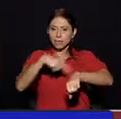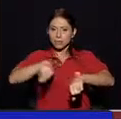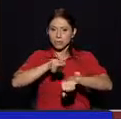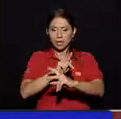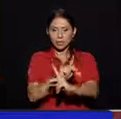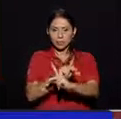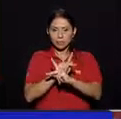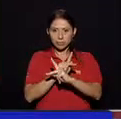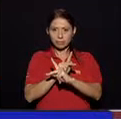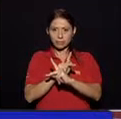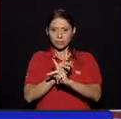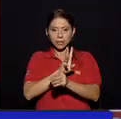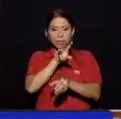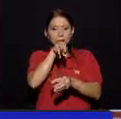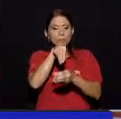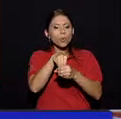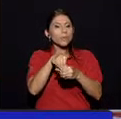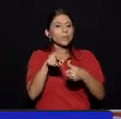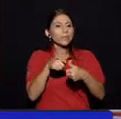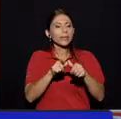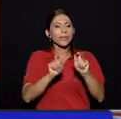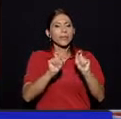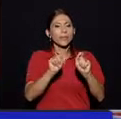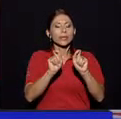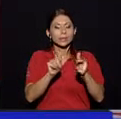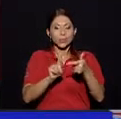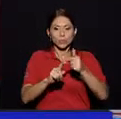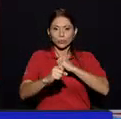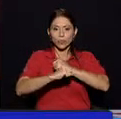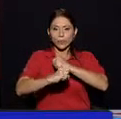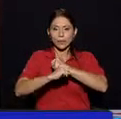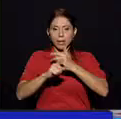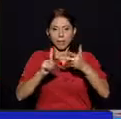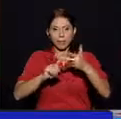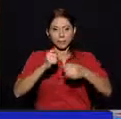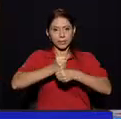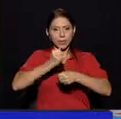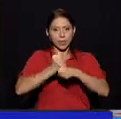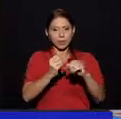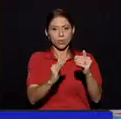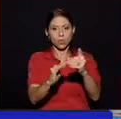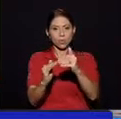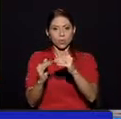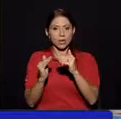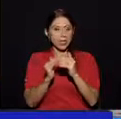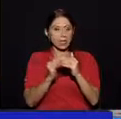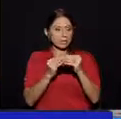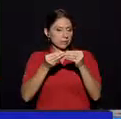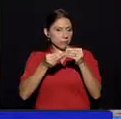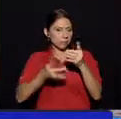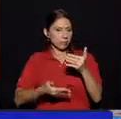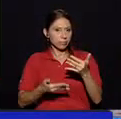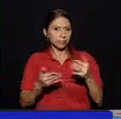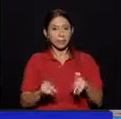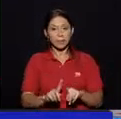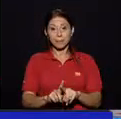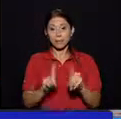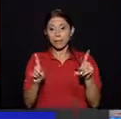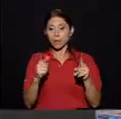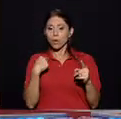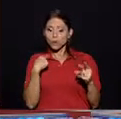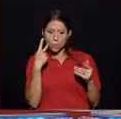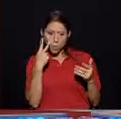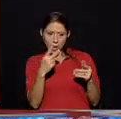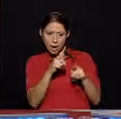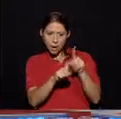organización Alianza por sus Derechos, quien insta a las víctimas de la violencia a denunciar a sus agresores porque el país tiene la legislación